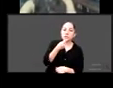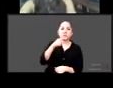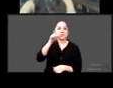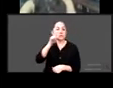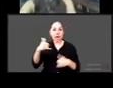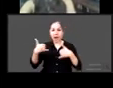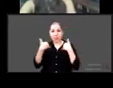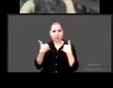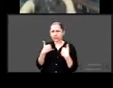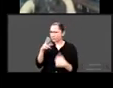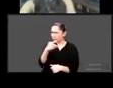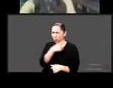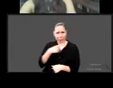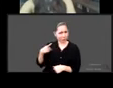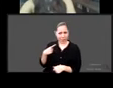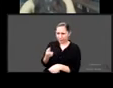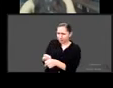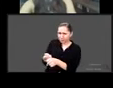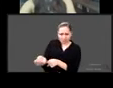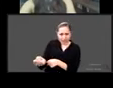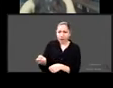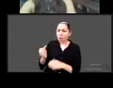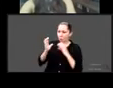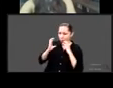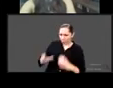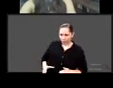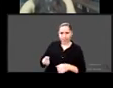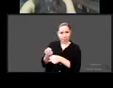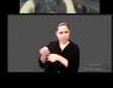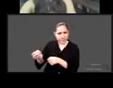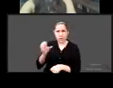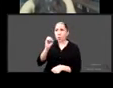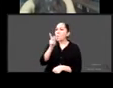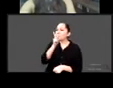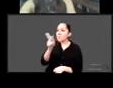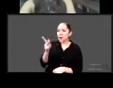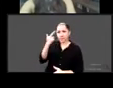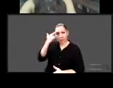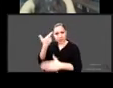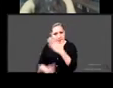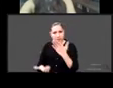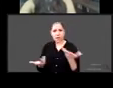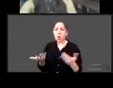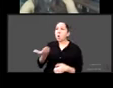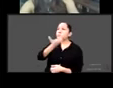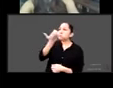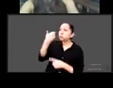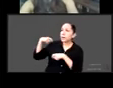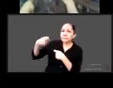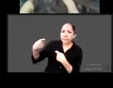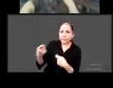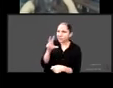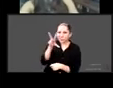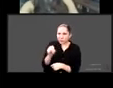ni verbalmente, ni políticamente, ni culturalmente, ni religiosamente, de ninguna manera, bajo ninguna circunstancia,